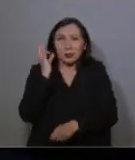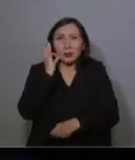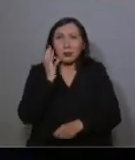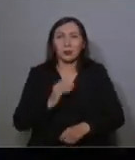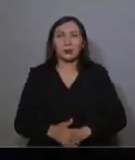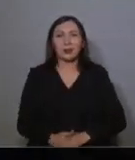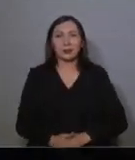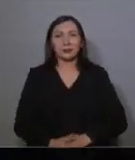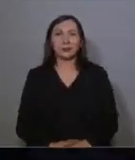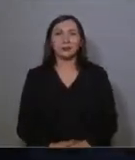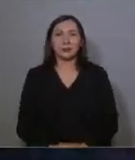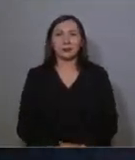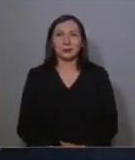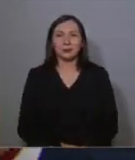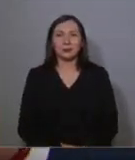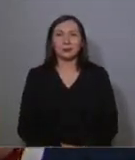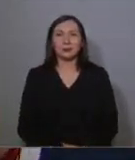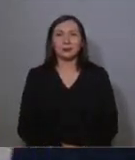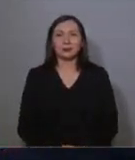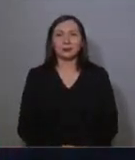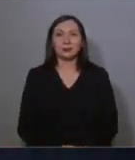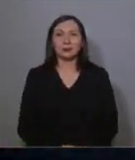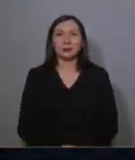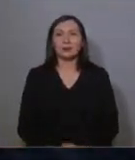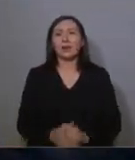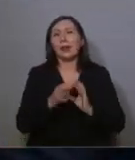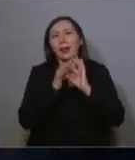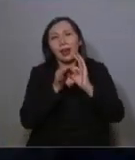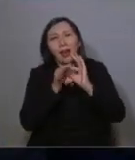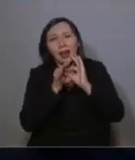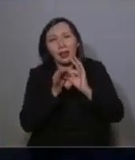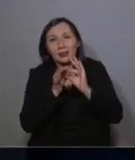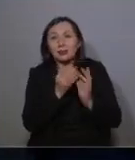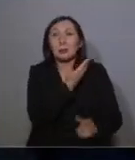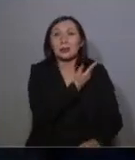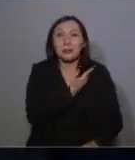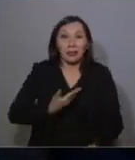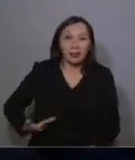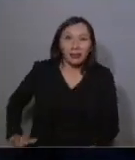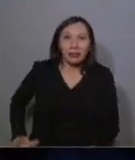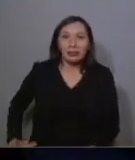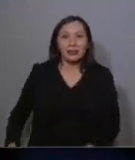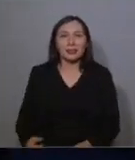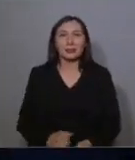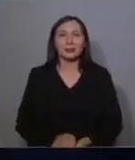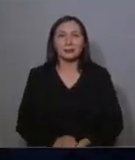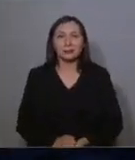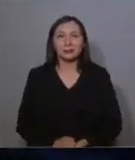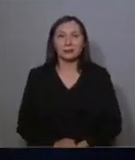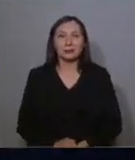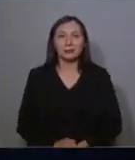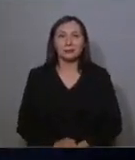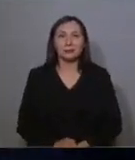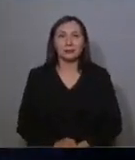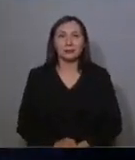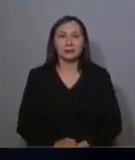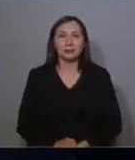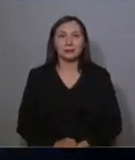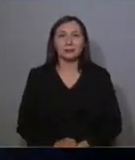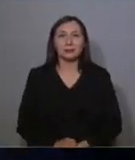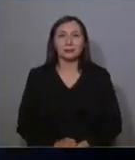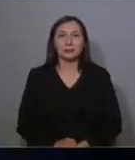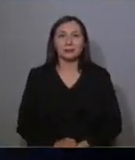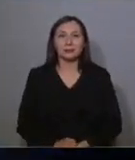el punto, no se ha pormenorizado cuántos son. Se le preguntó al ex vocero de gobierno esta mañana, ya vamos a tener que acostumbrarnos a quiénes son